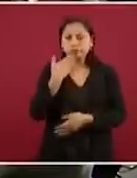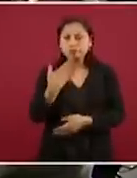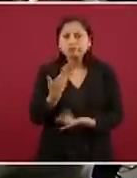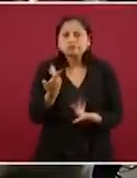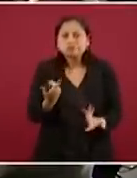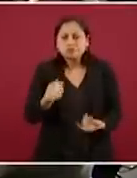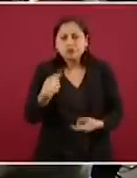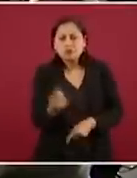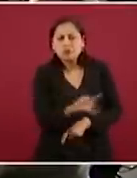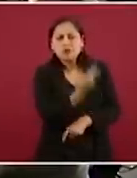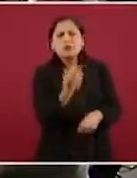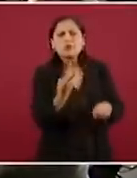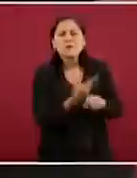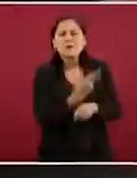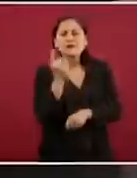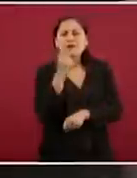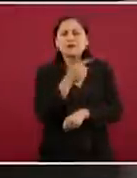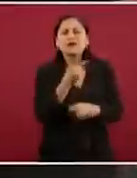que